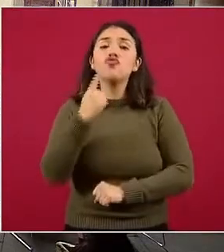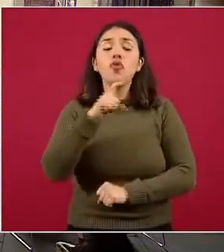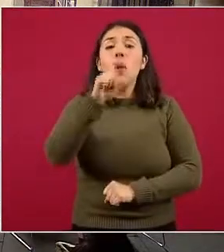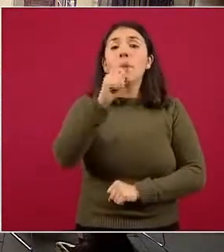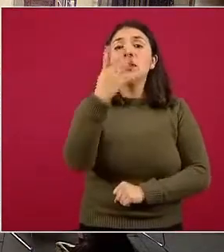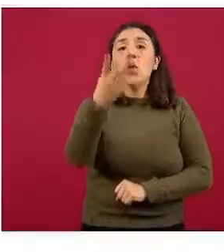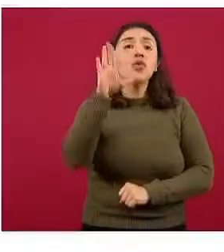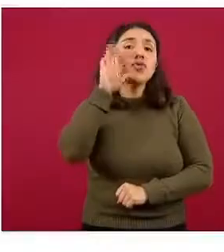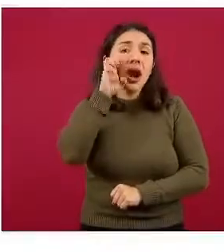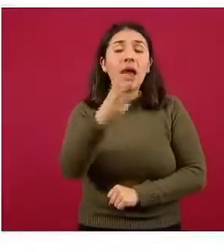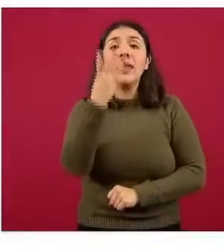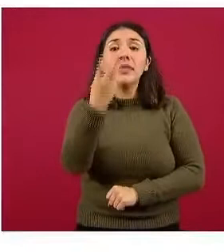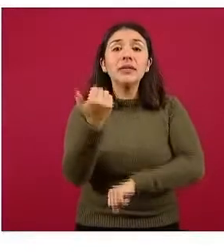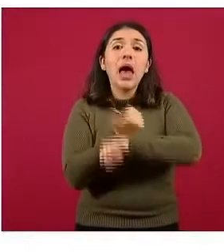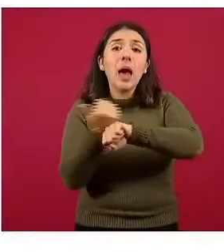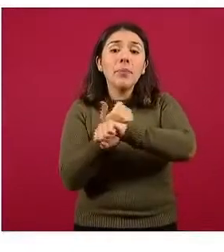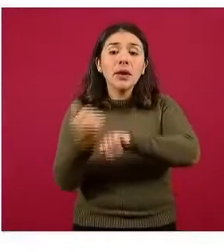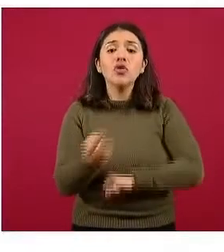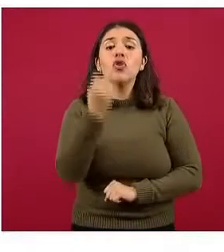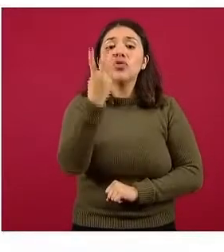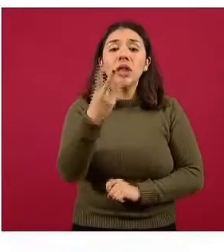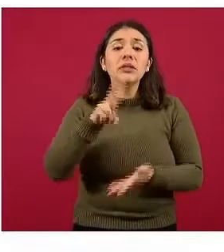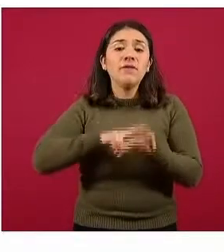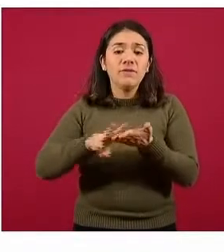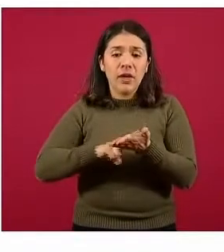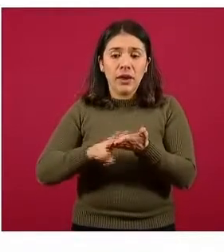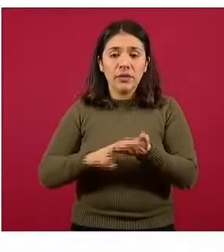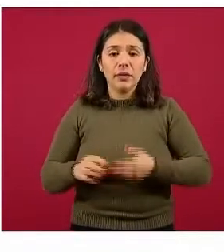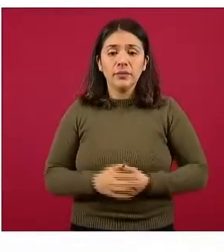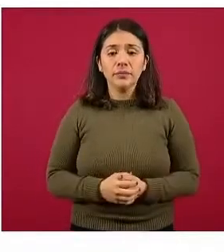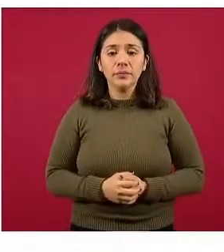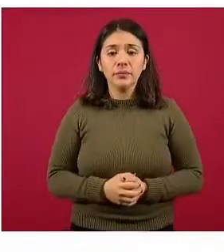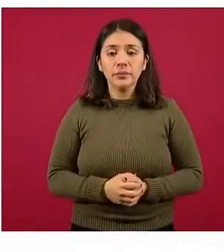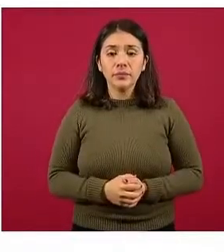3 en amarillo y 3 en verde.